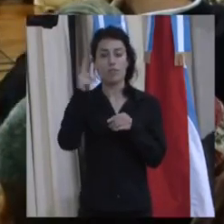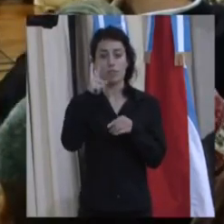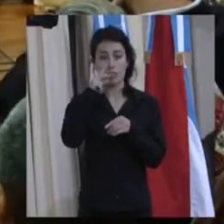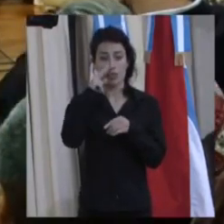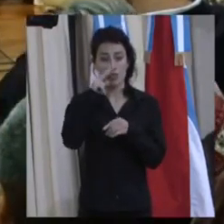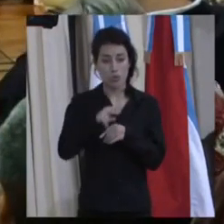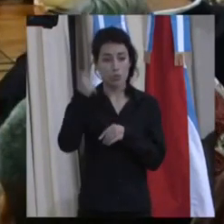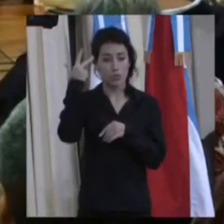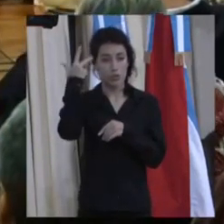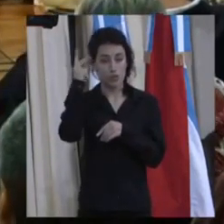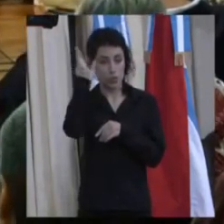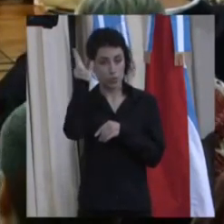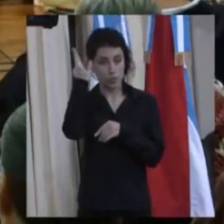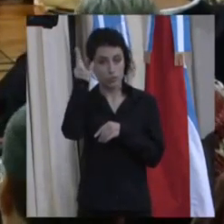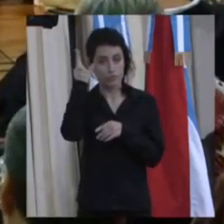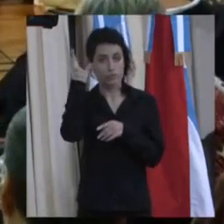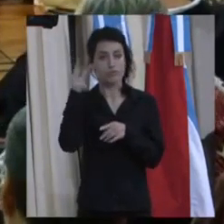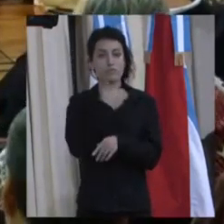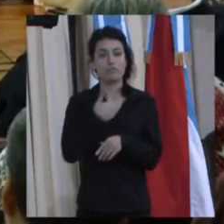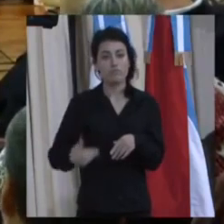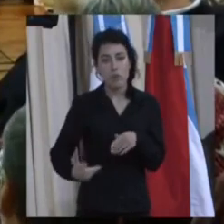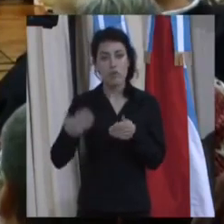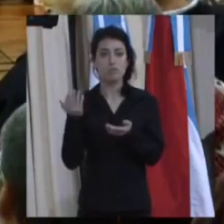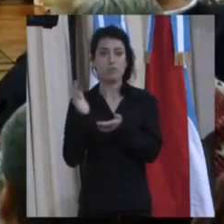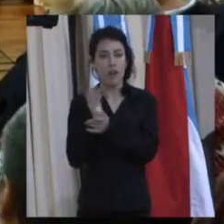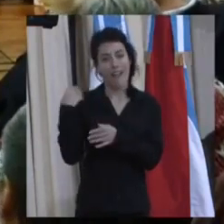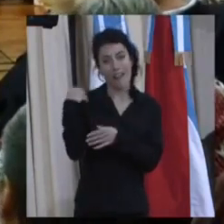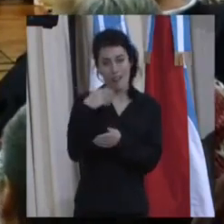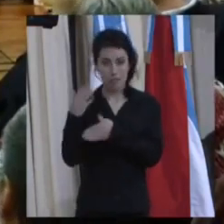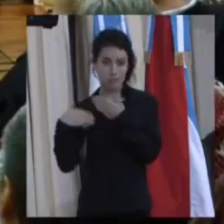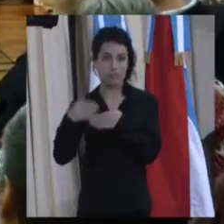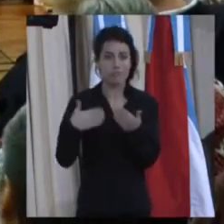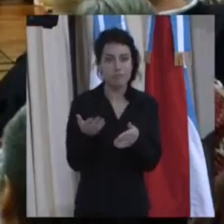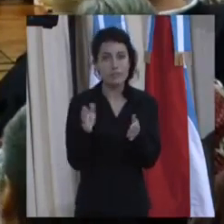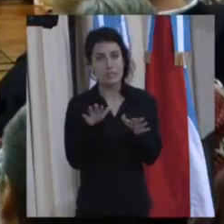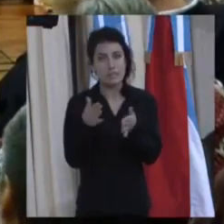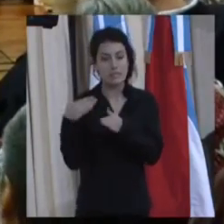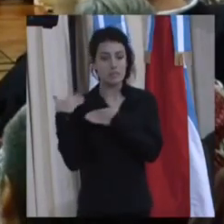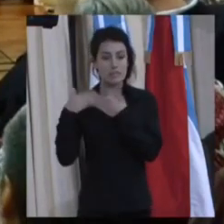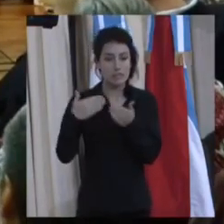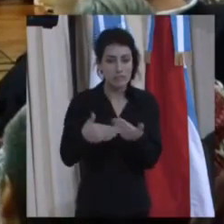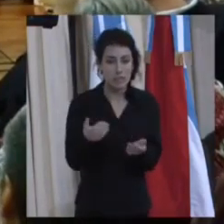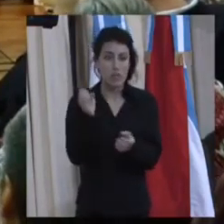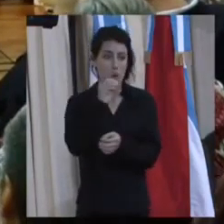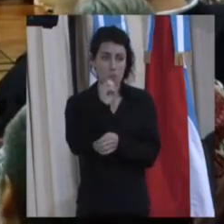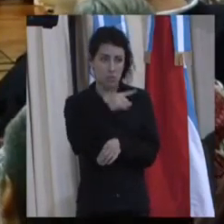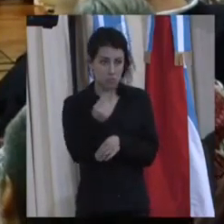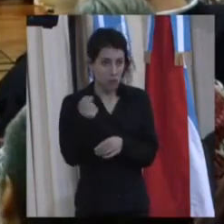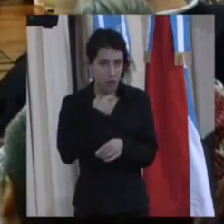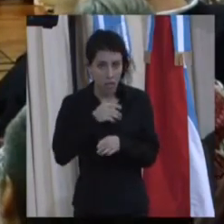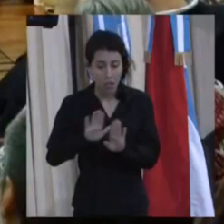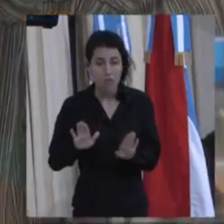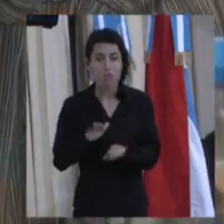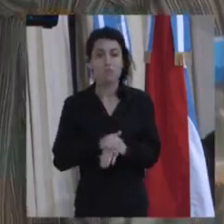gobiernos, vamos a llamarlo genéricamente progresista con la ambigüedad, pues, al cual le puedo poner los nombres que quiera, en